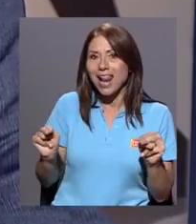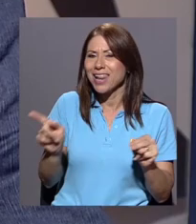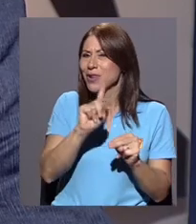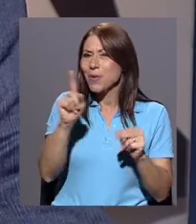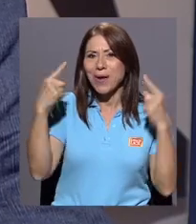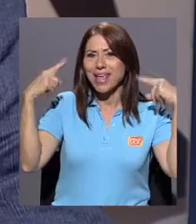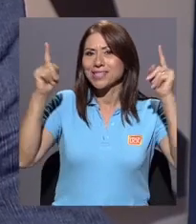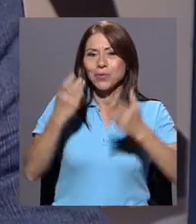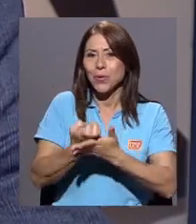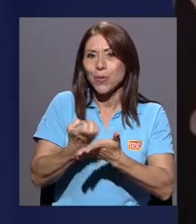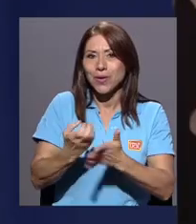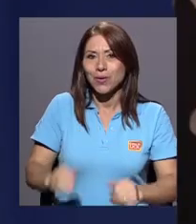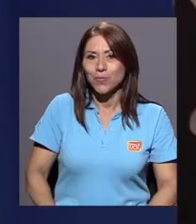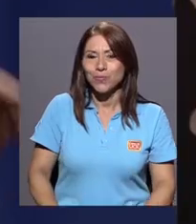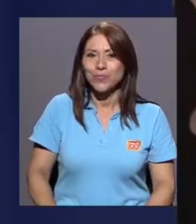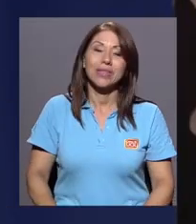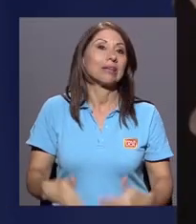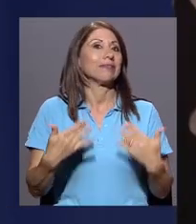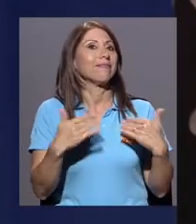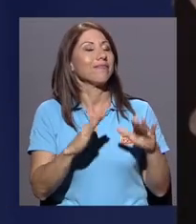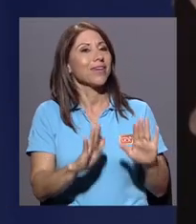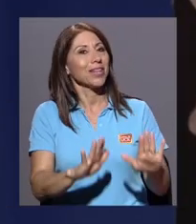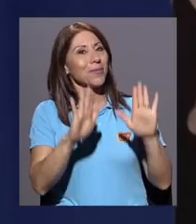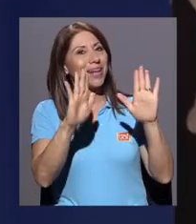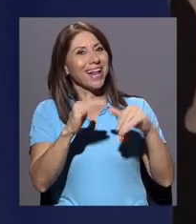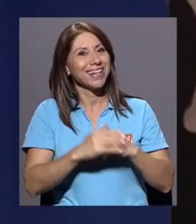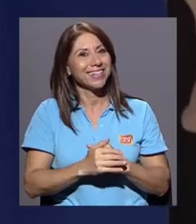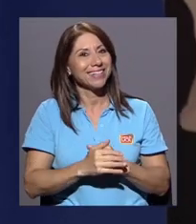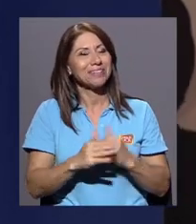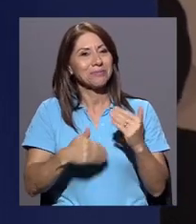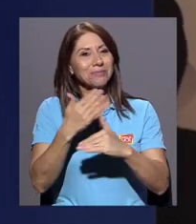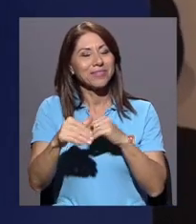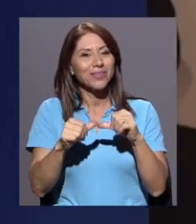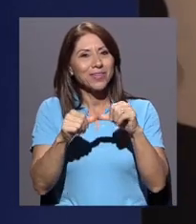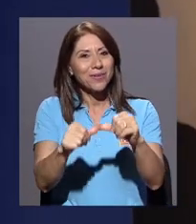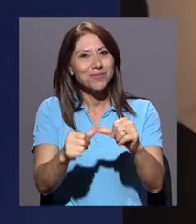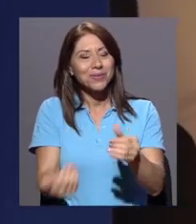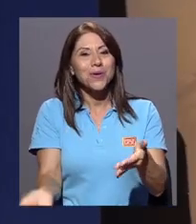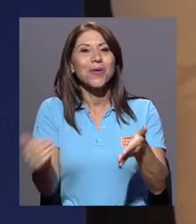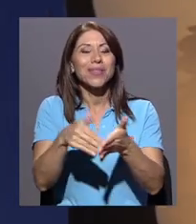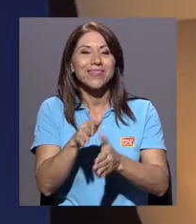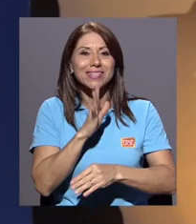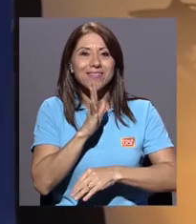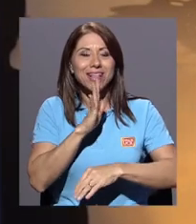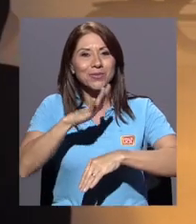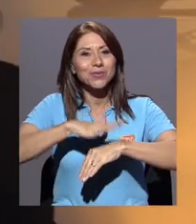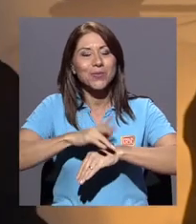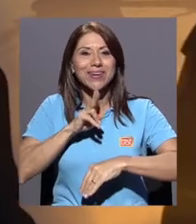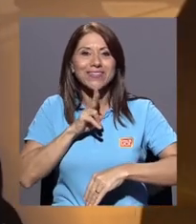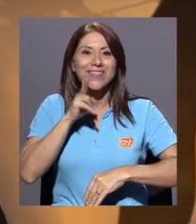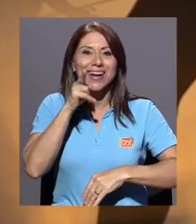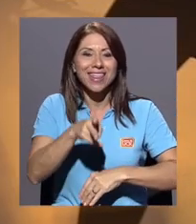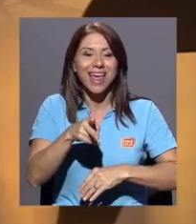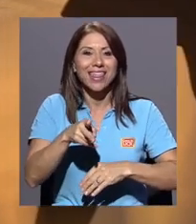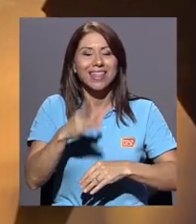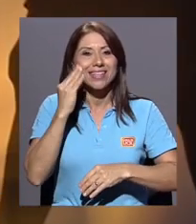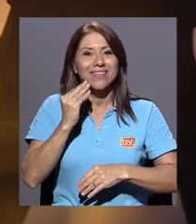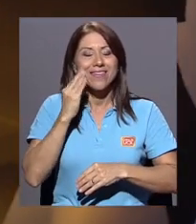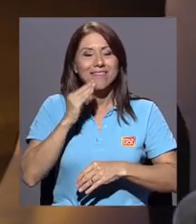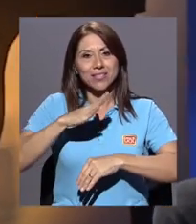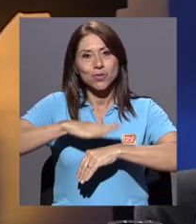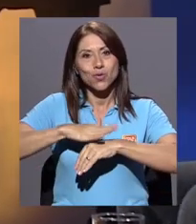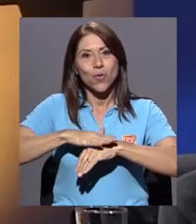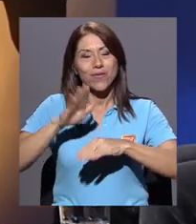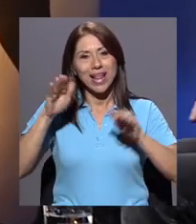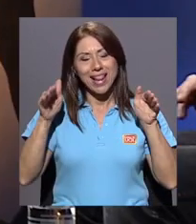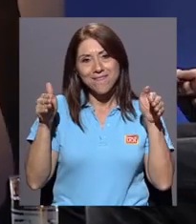éxito económico. Don Silvio, fenomenal. Regresamos ahorita otra vez hablando de la realidad que se vive en